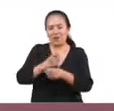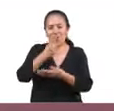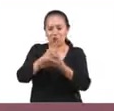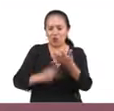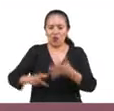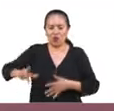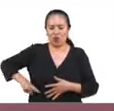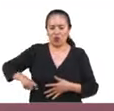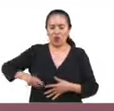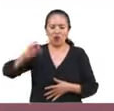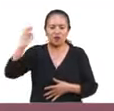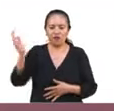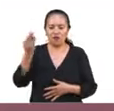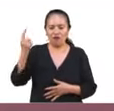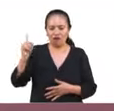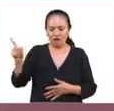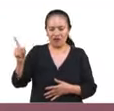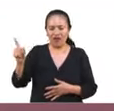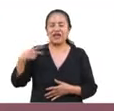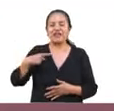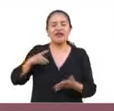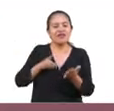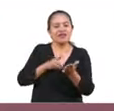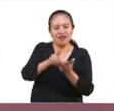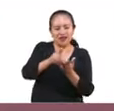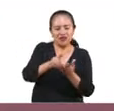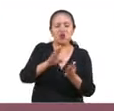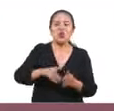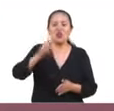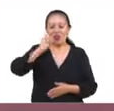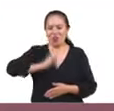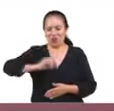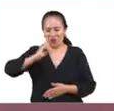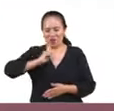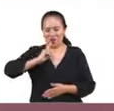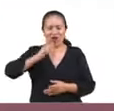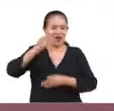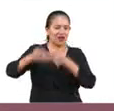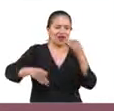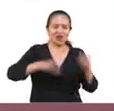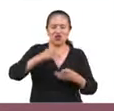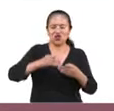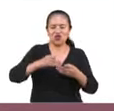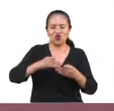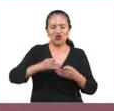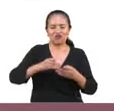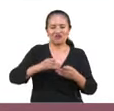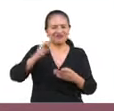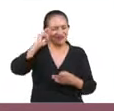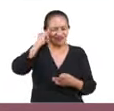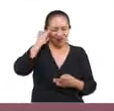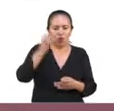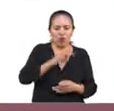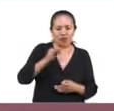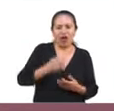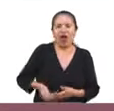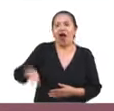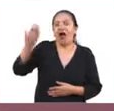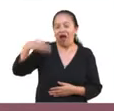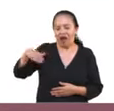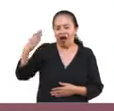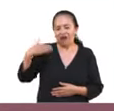Federal con perspectiva de derechos, de género y de interculturalidad. Antes, las mujeres, lejos de